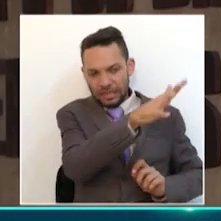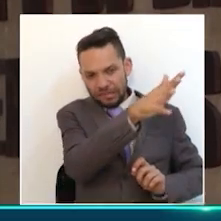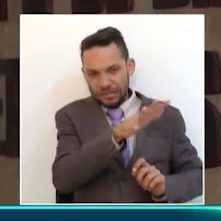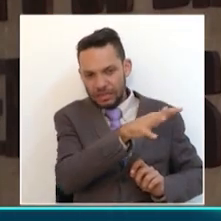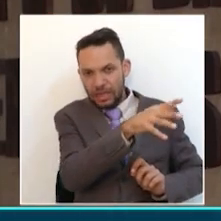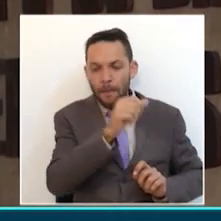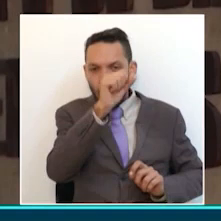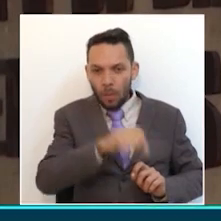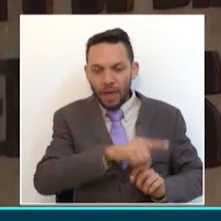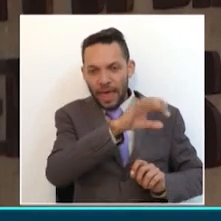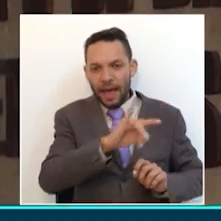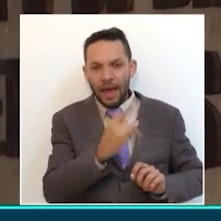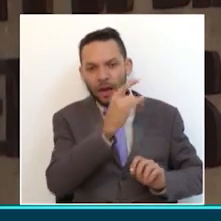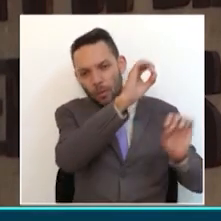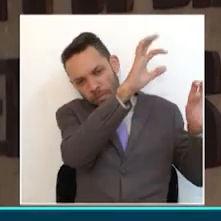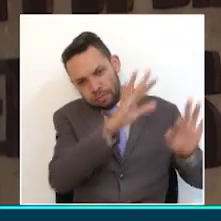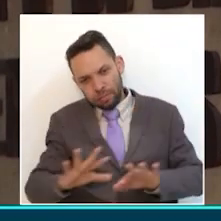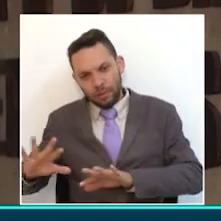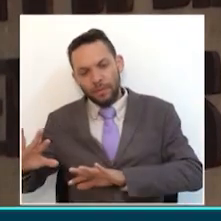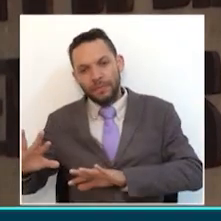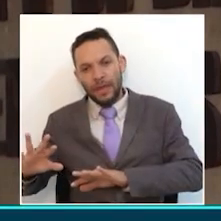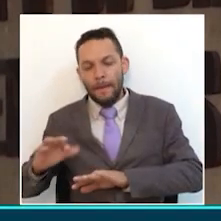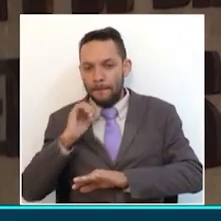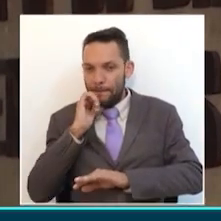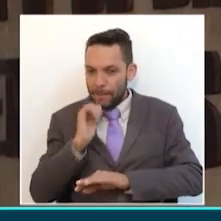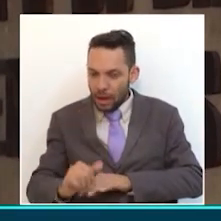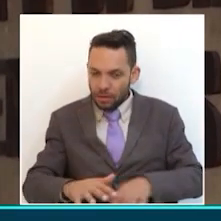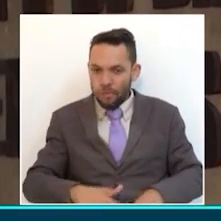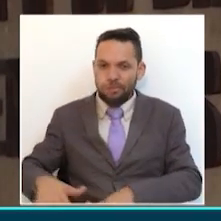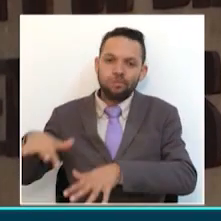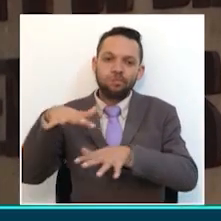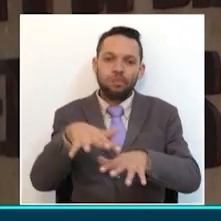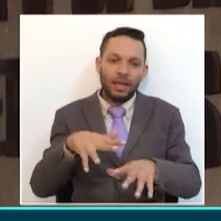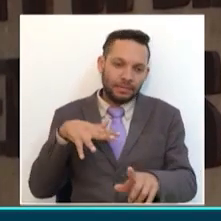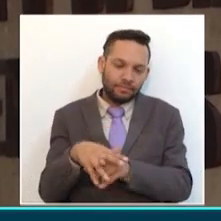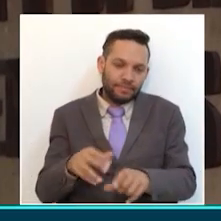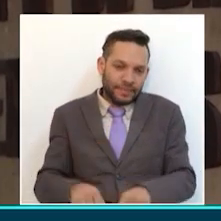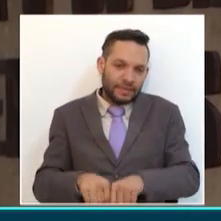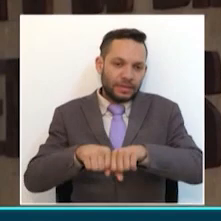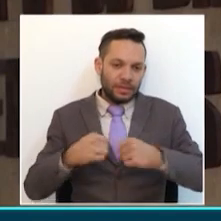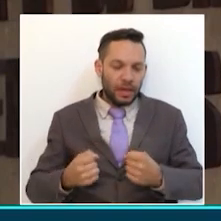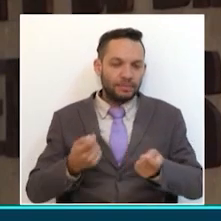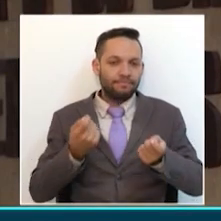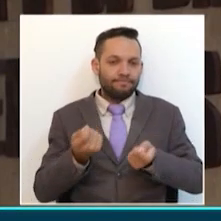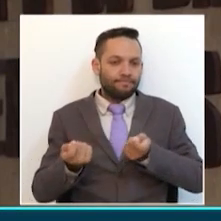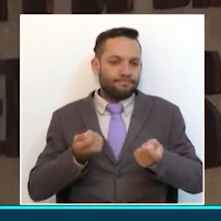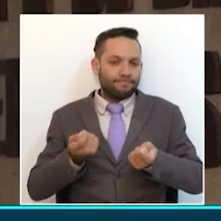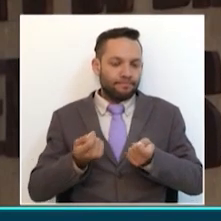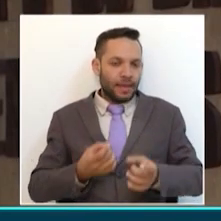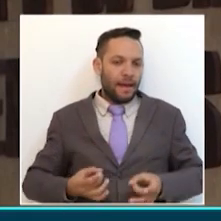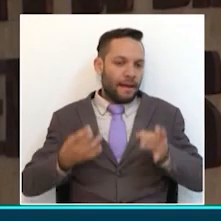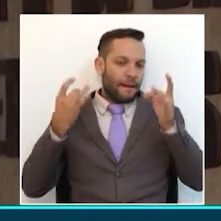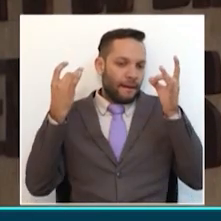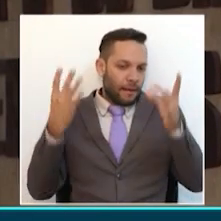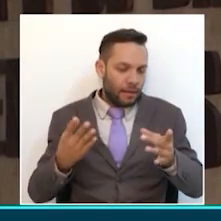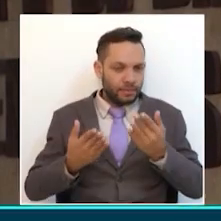colgada, y de alguna manera pues posiblemente podría terminar de desprenderse. Esto traería consigo que posiblemente